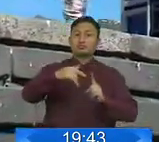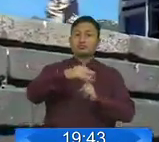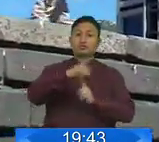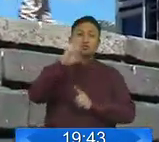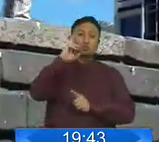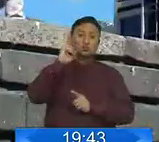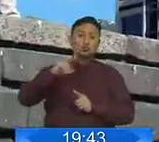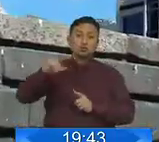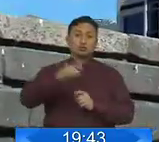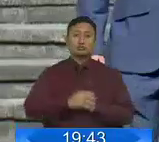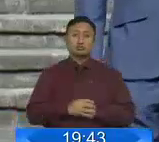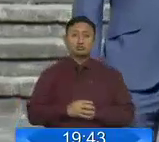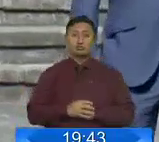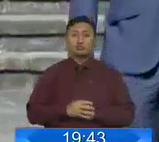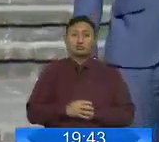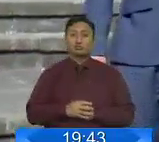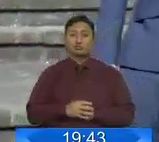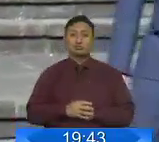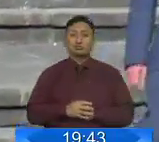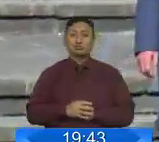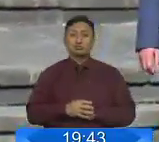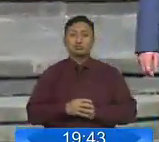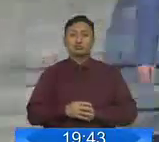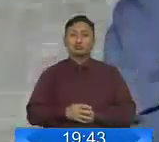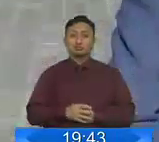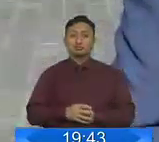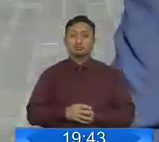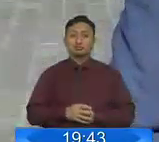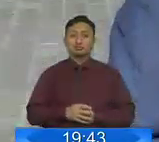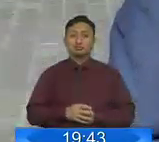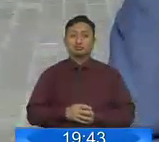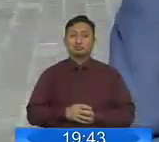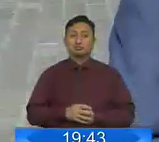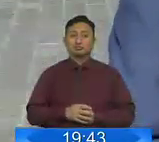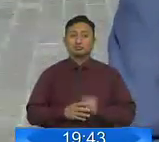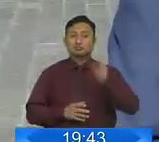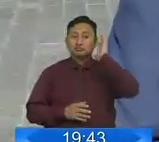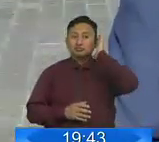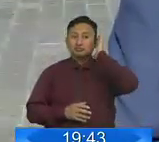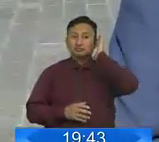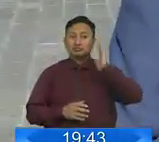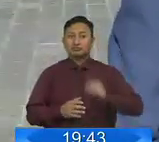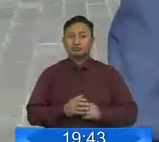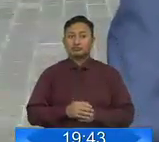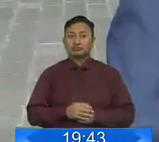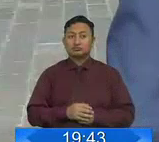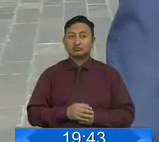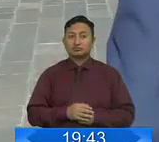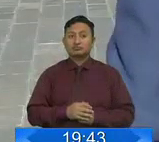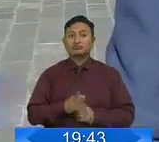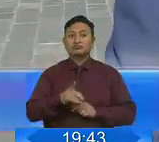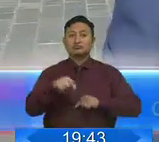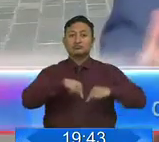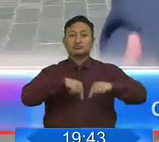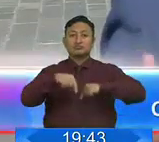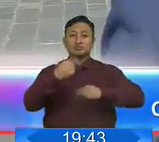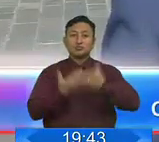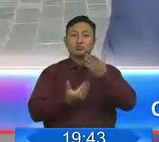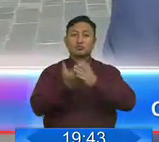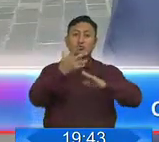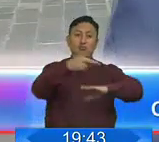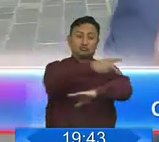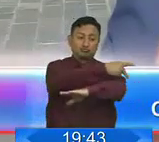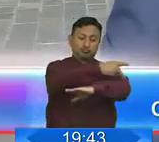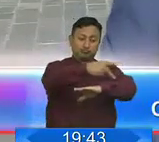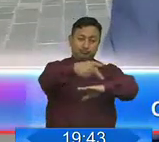desarrollo productivo. Comprende su plan de trabajo. Y con las obras que vamos a realizar en los ejes de movilidad, como es la nueva perimetral de la